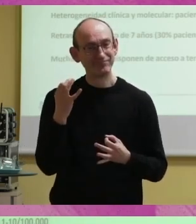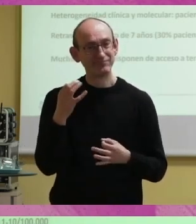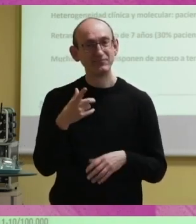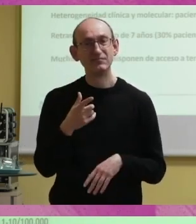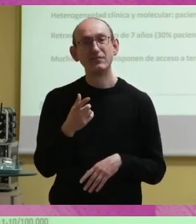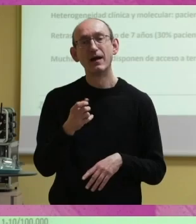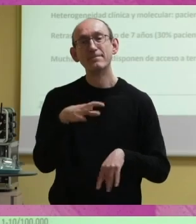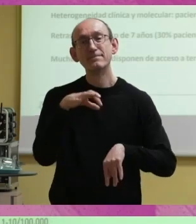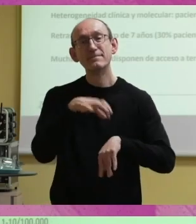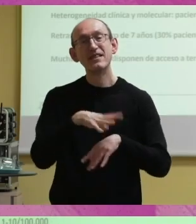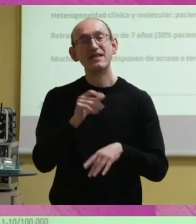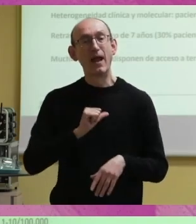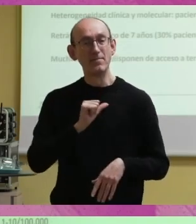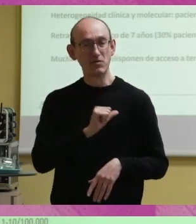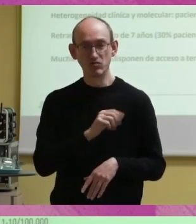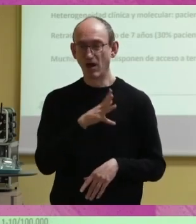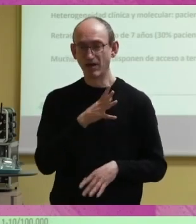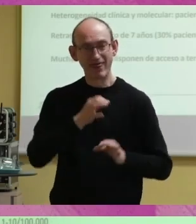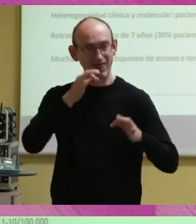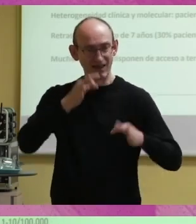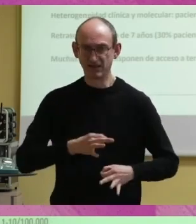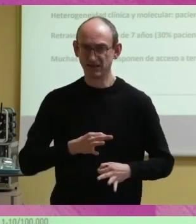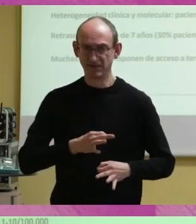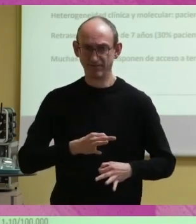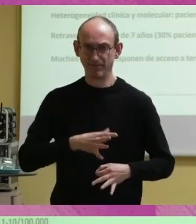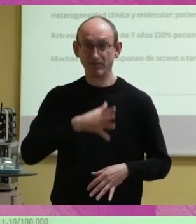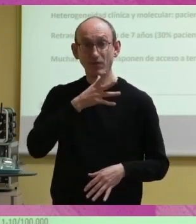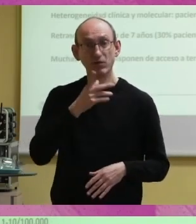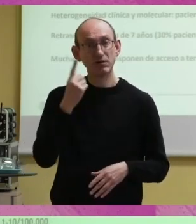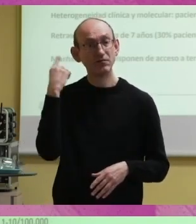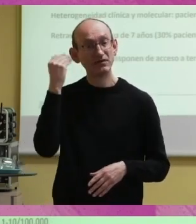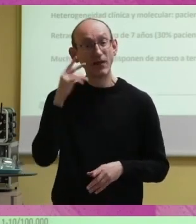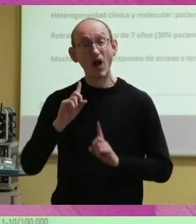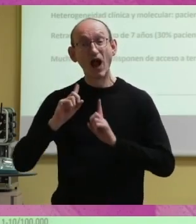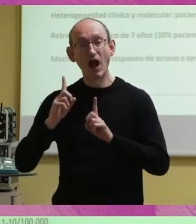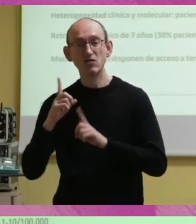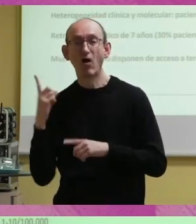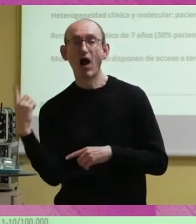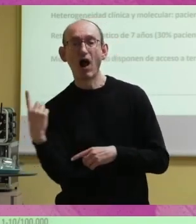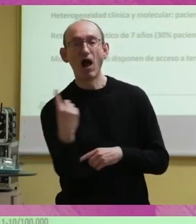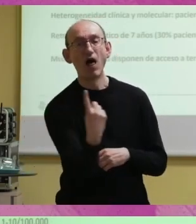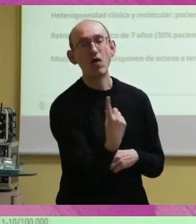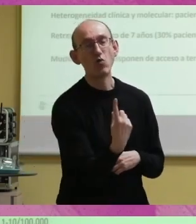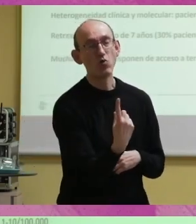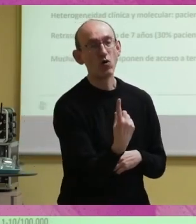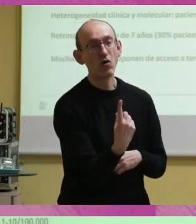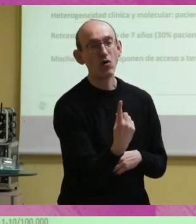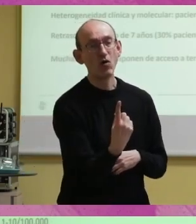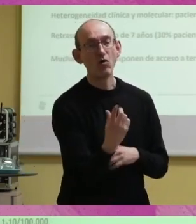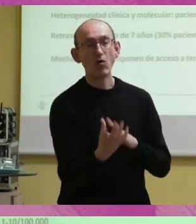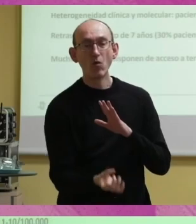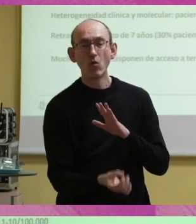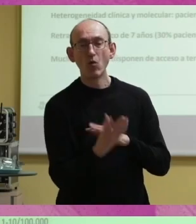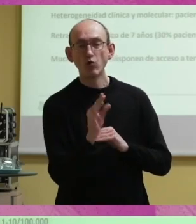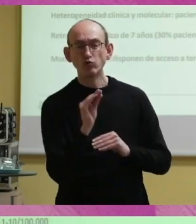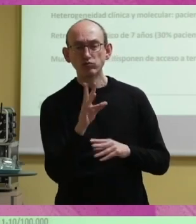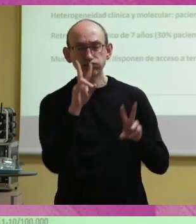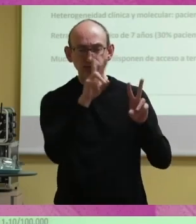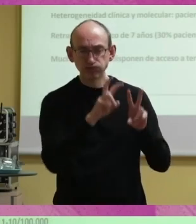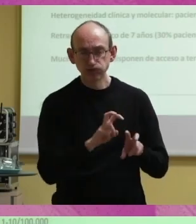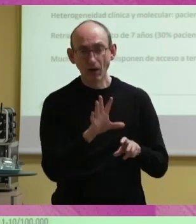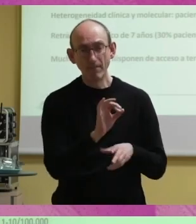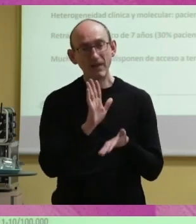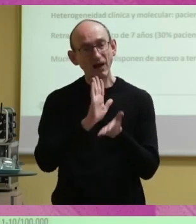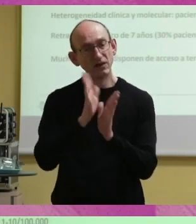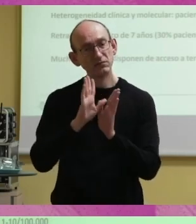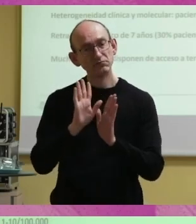medicina personalizada, más que nadie, porque creemos realmente que en cada caso hay que ver la causa y el